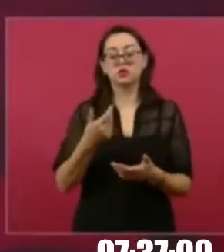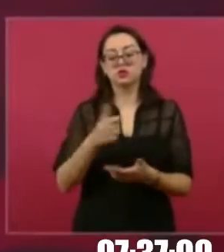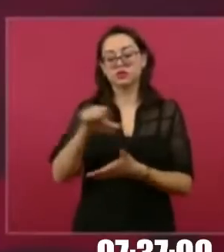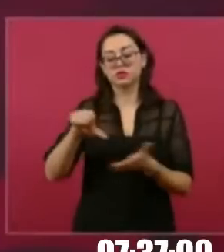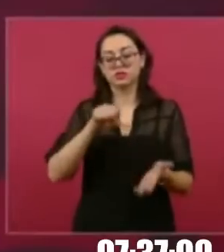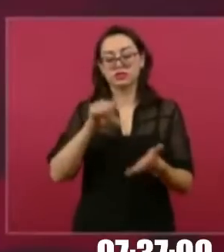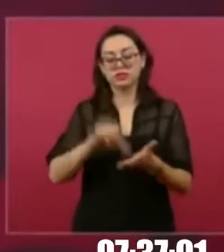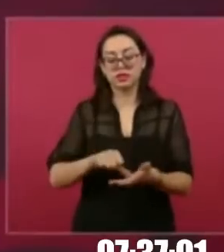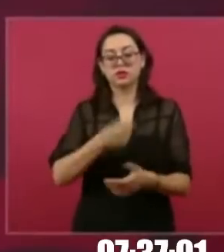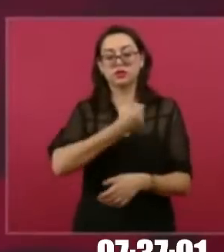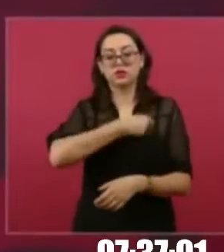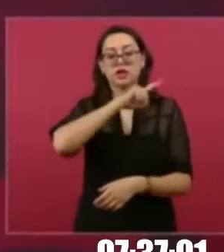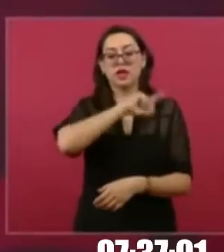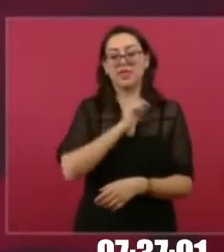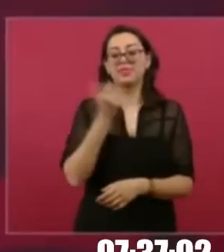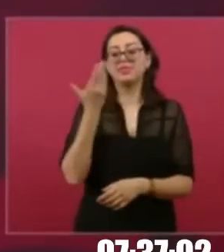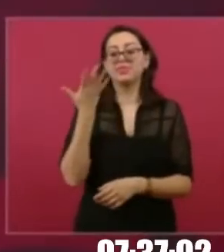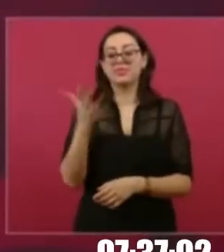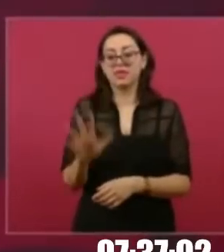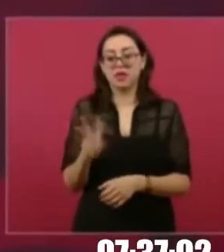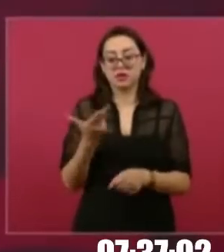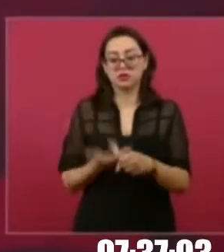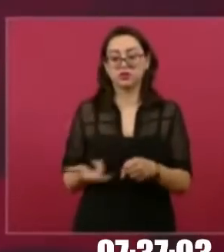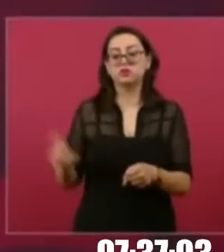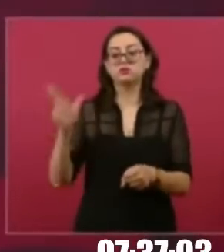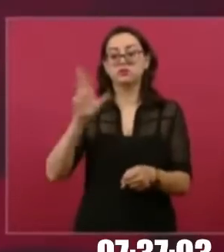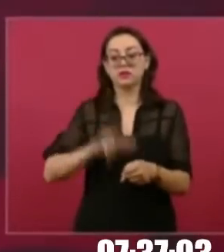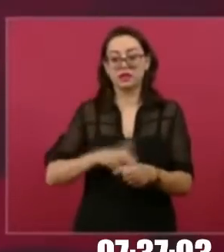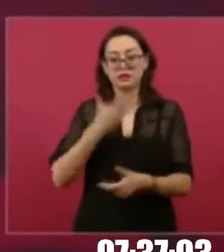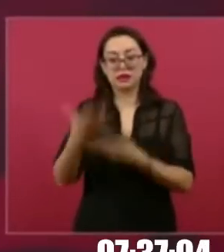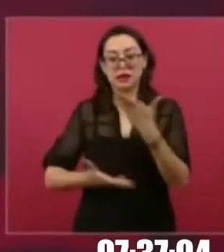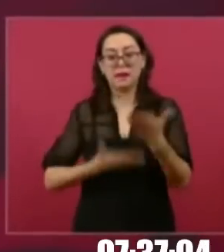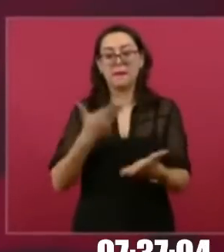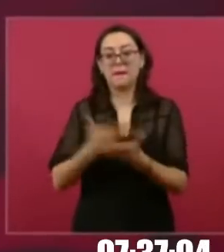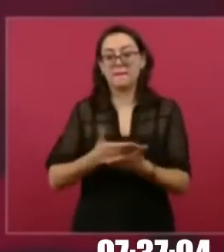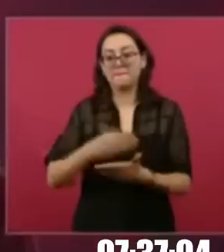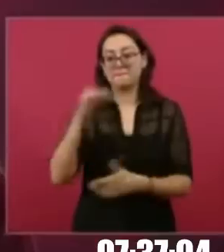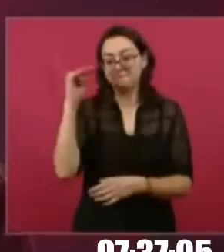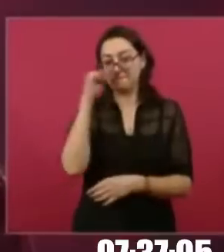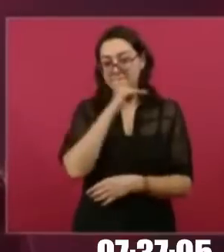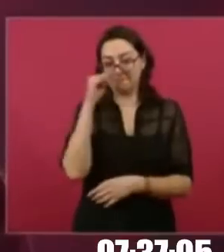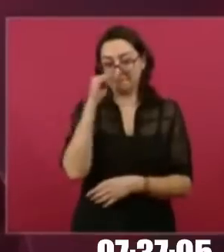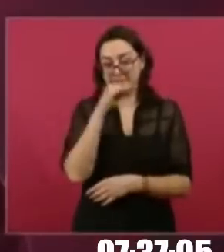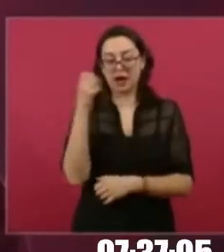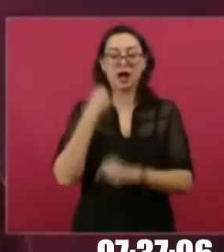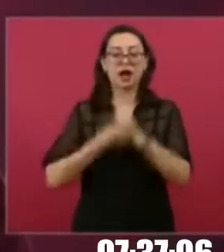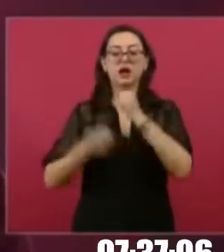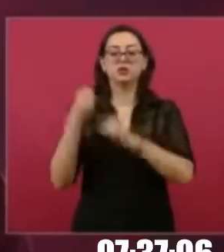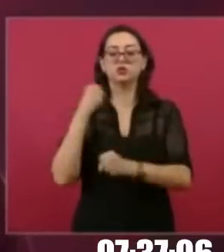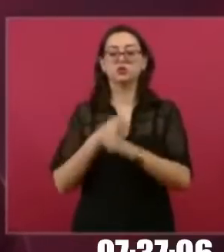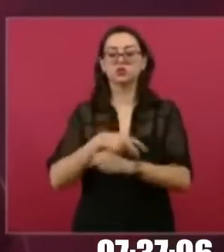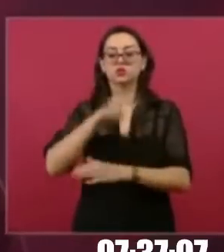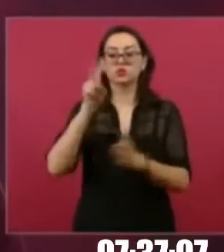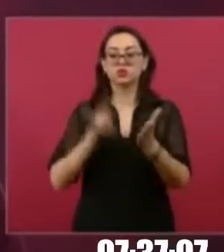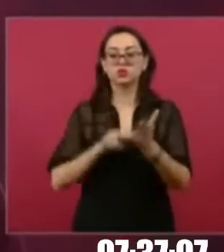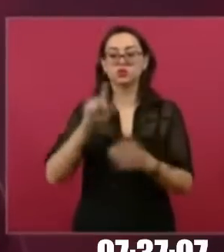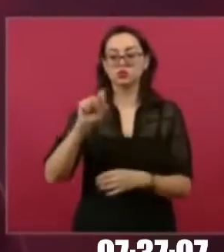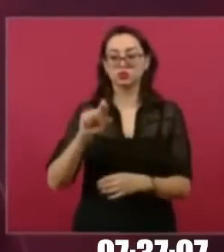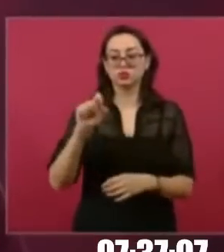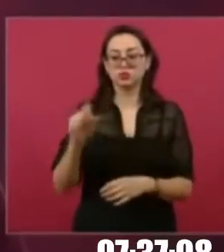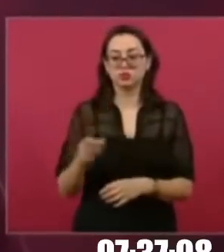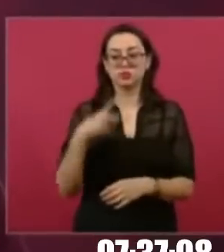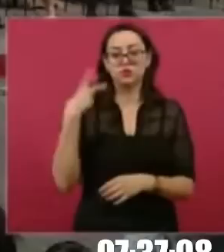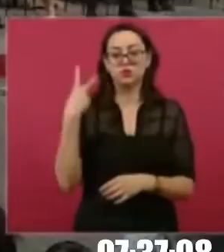diez hospitales que otorgan servicios totalmente gratuitos tan solo en el 2022 se ejerció